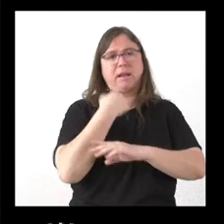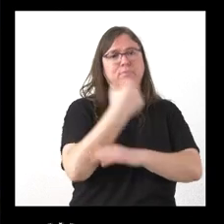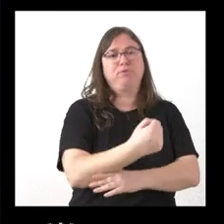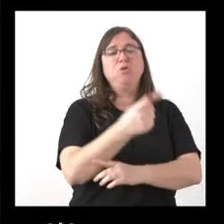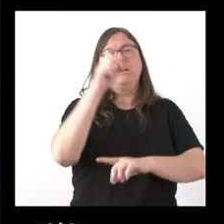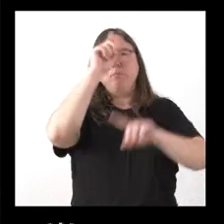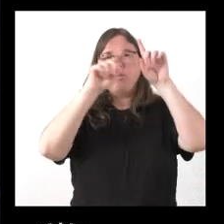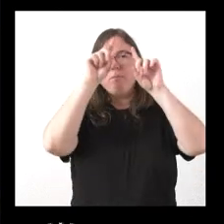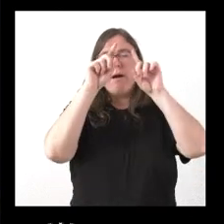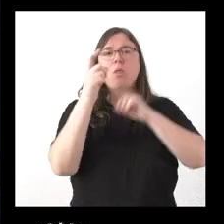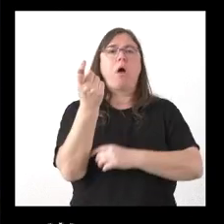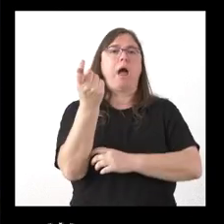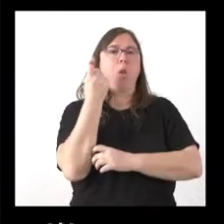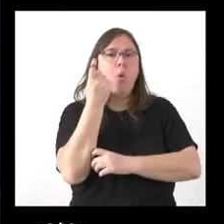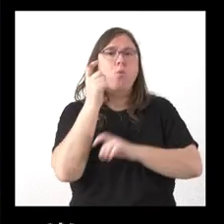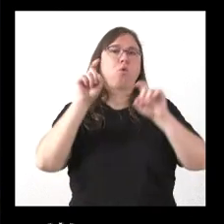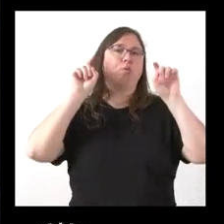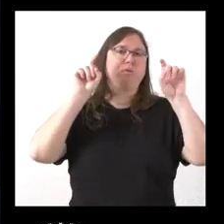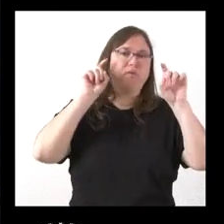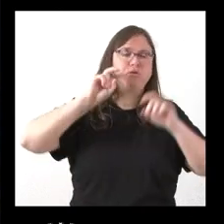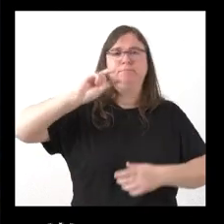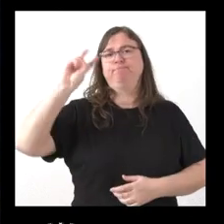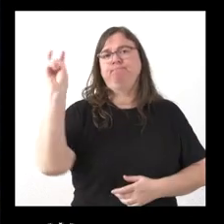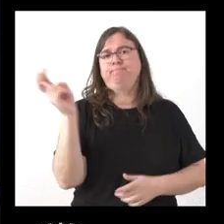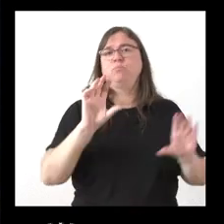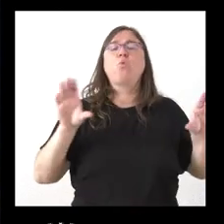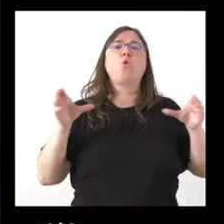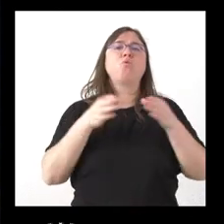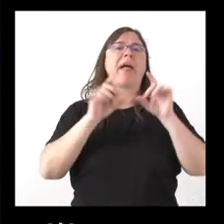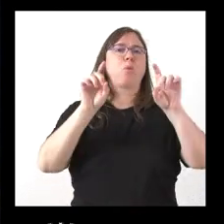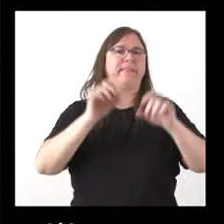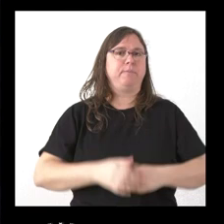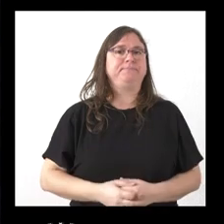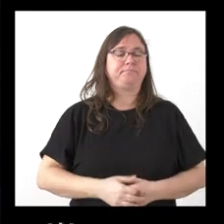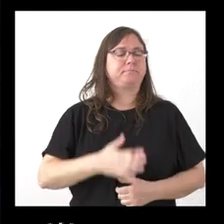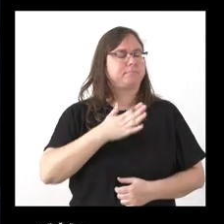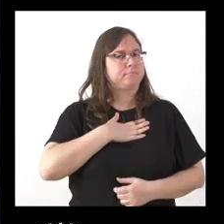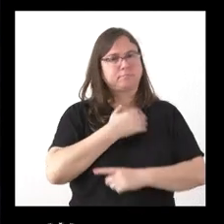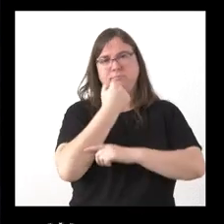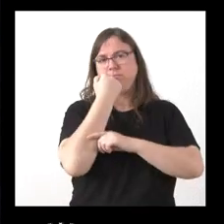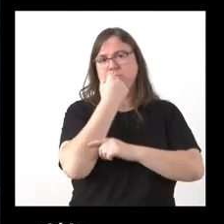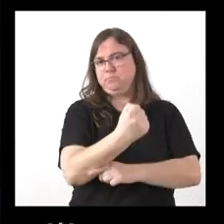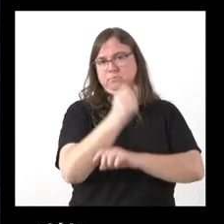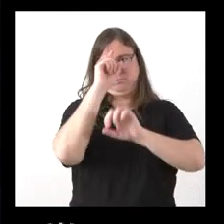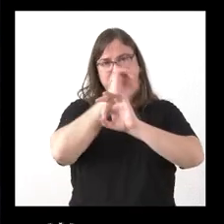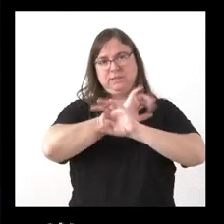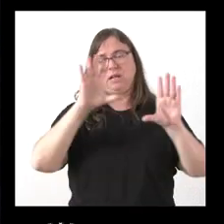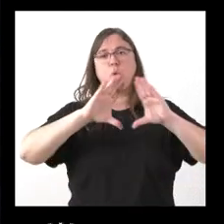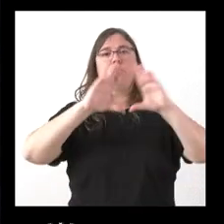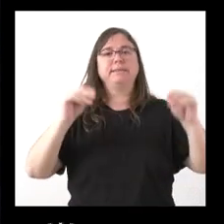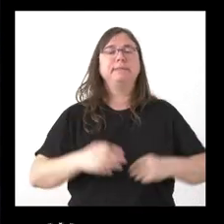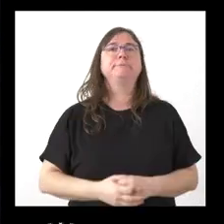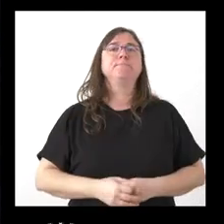para los alumnos para los profesores y para el conjunto de la comunidad educativa nosotros estar claramente de su lado en el ámbito universitario